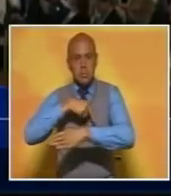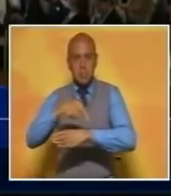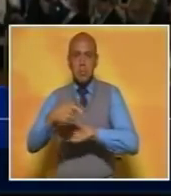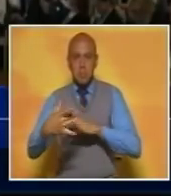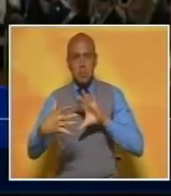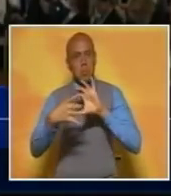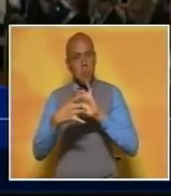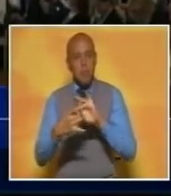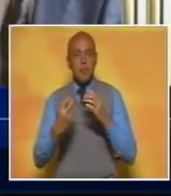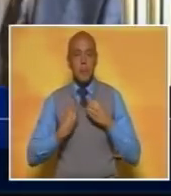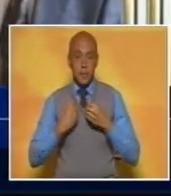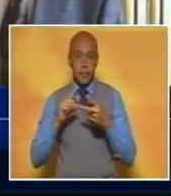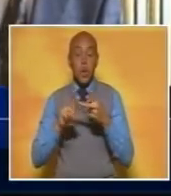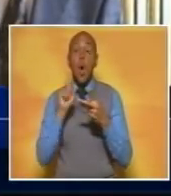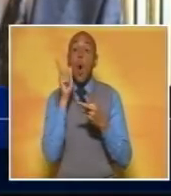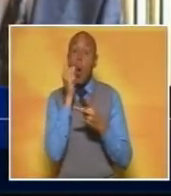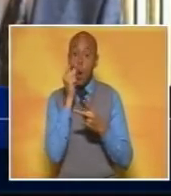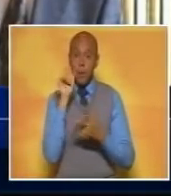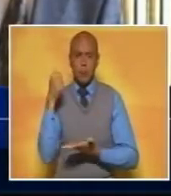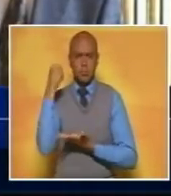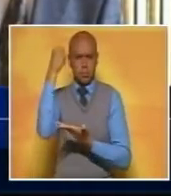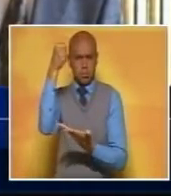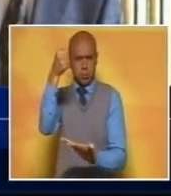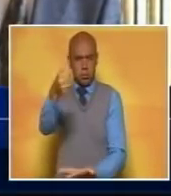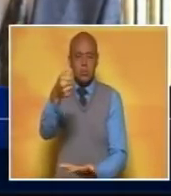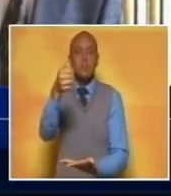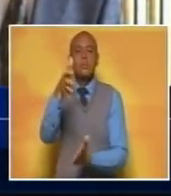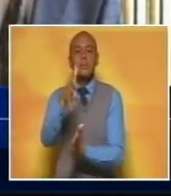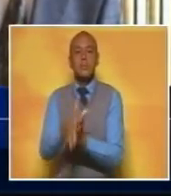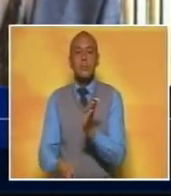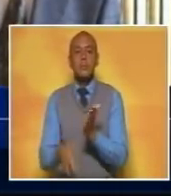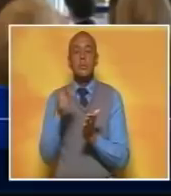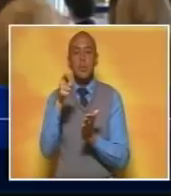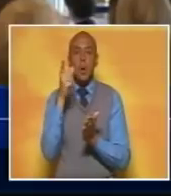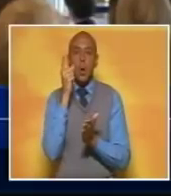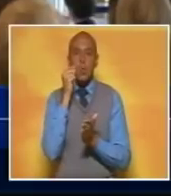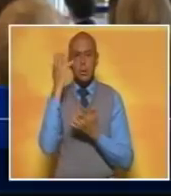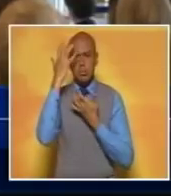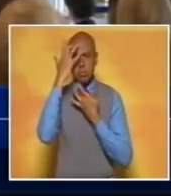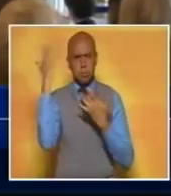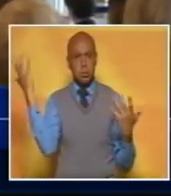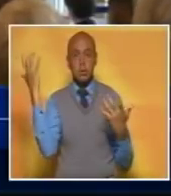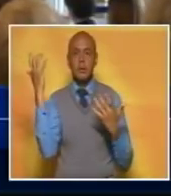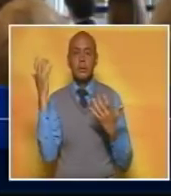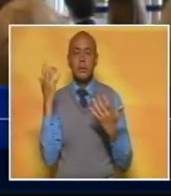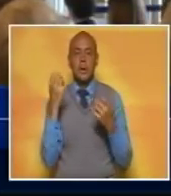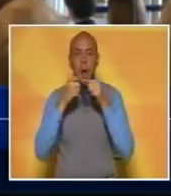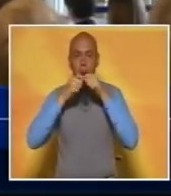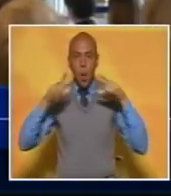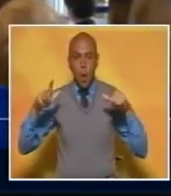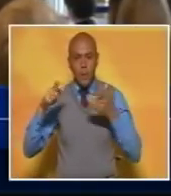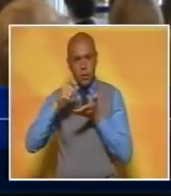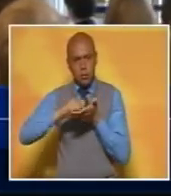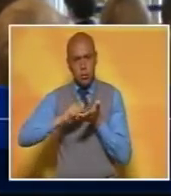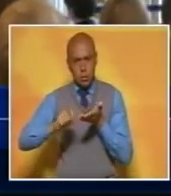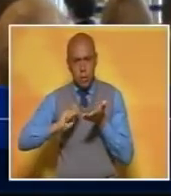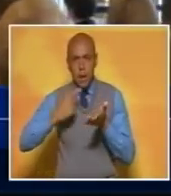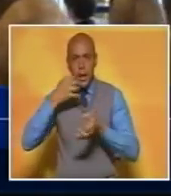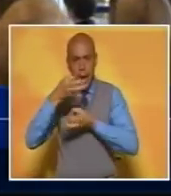vida. Por su parte, Handke recibe el premio por el ingenio lingüístico con que ha explorado la periferia y